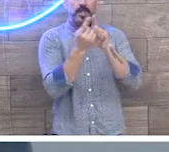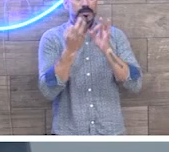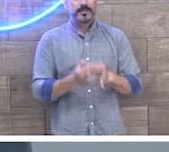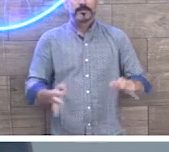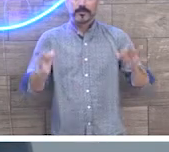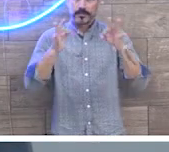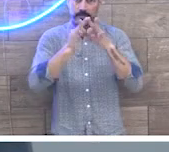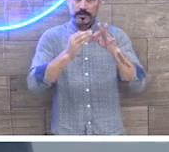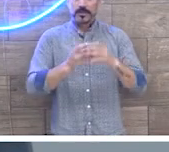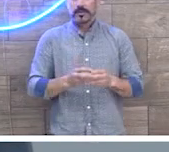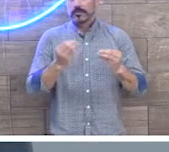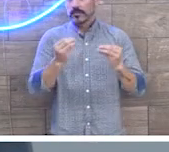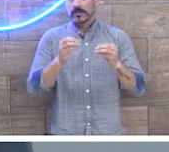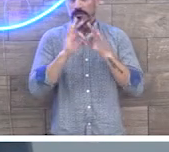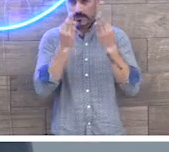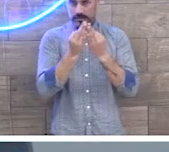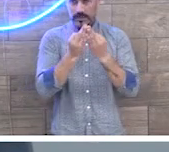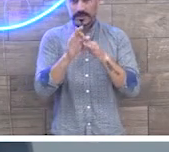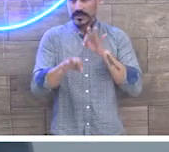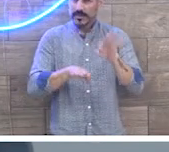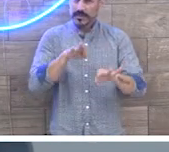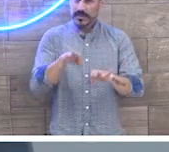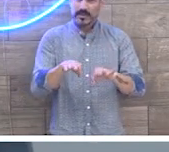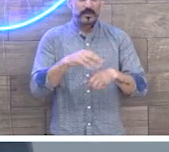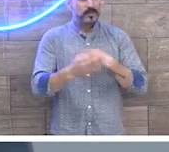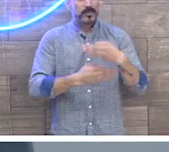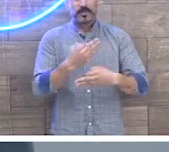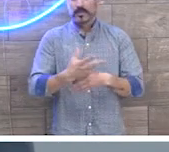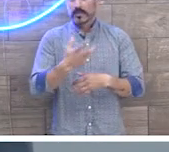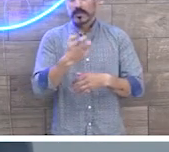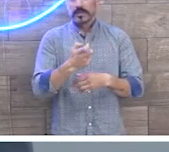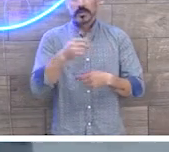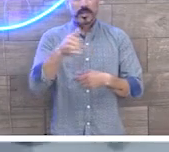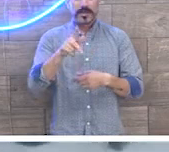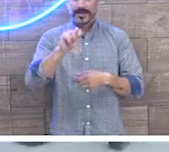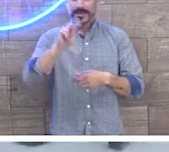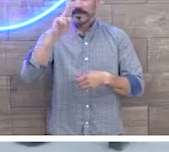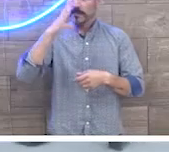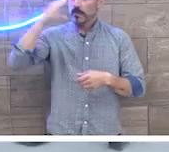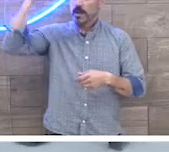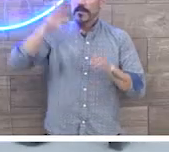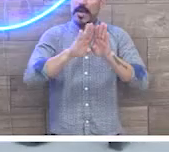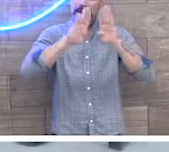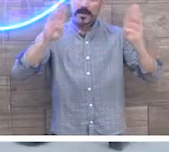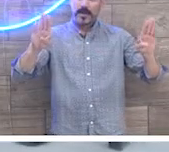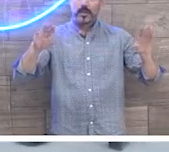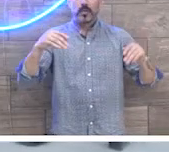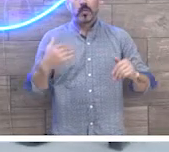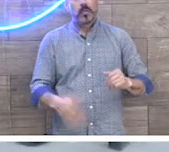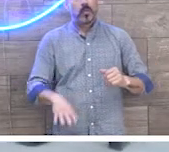muchas maneras de tratar esto y creo que el abrir este espacio va a ayudar muchísimo